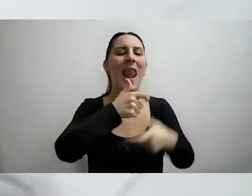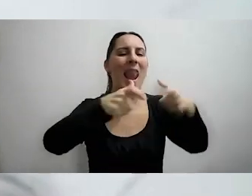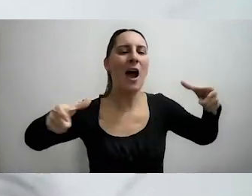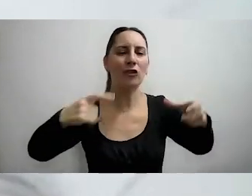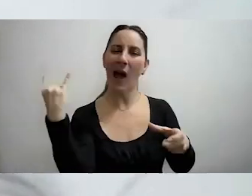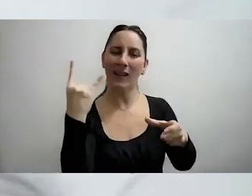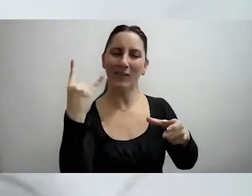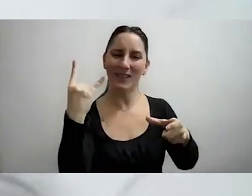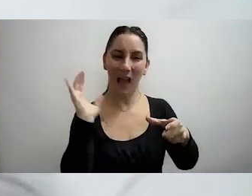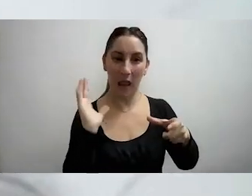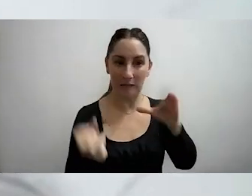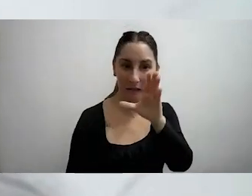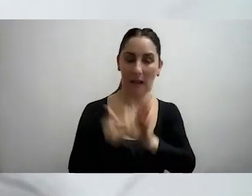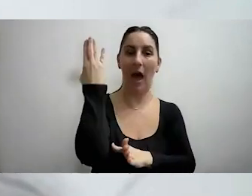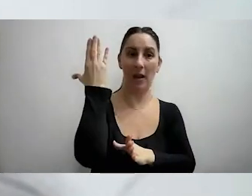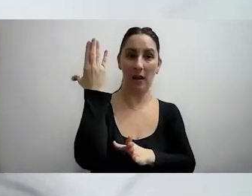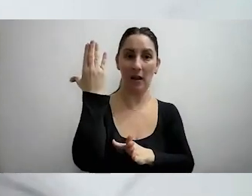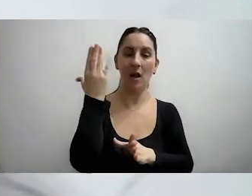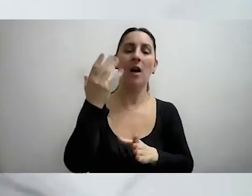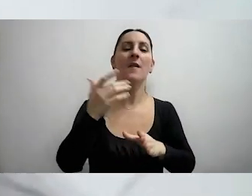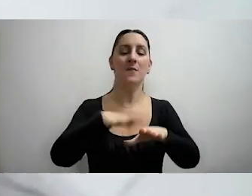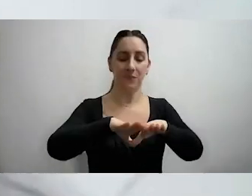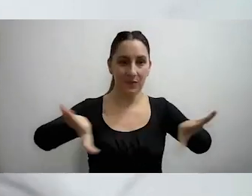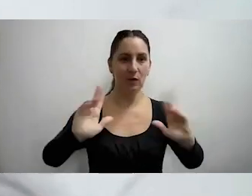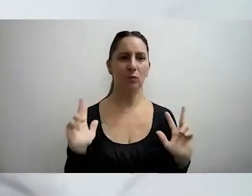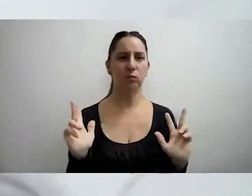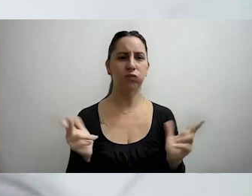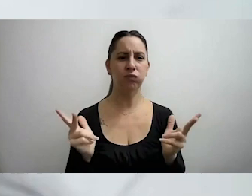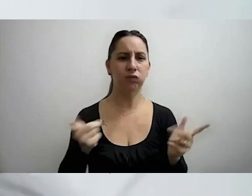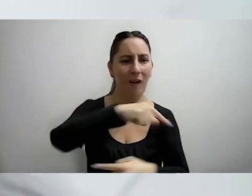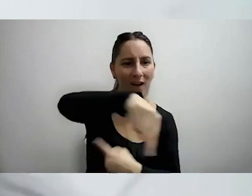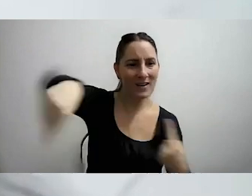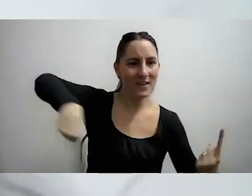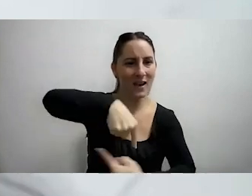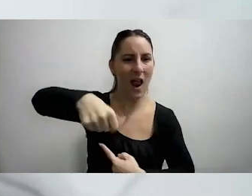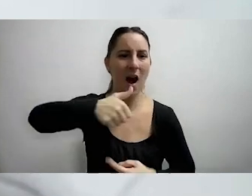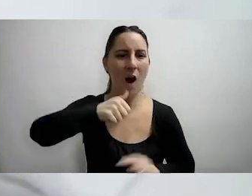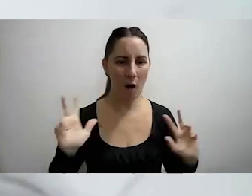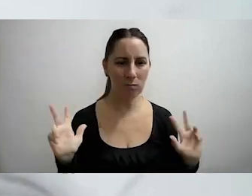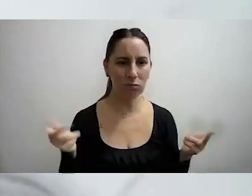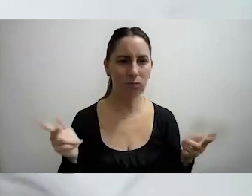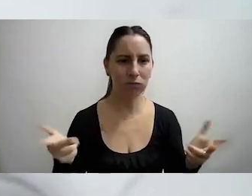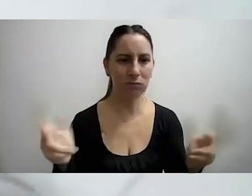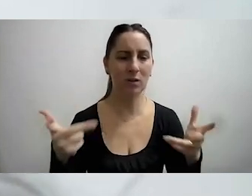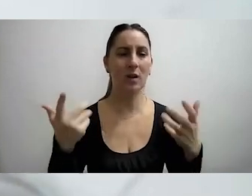lograr riego por mecanismos sustentables, tener las plantaciones con bastante capa